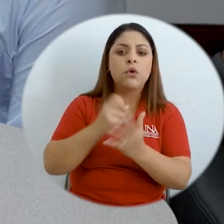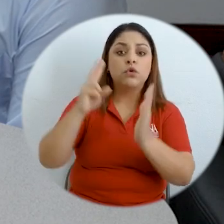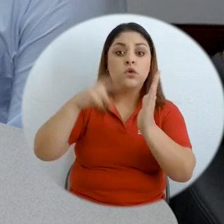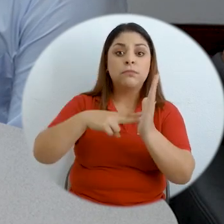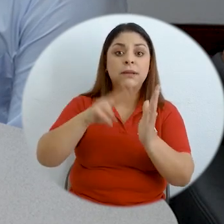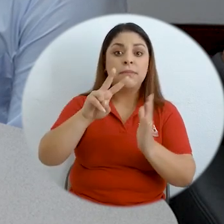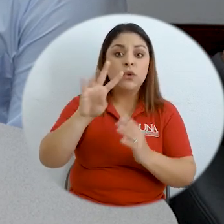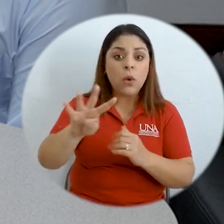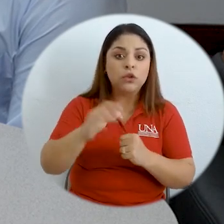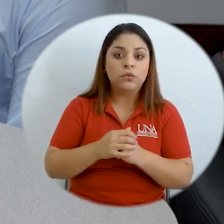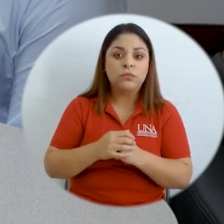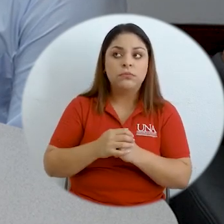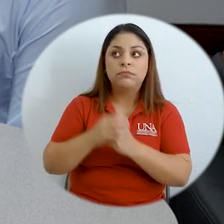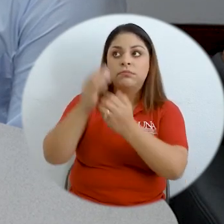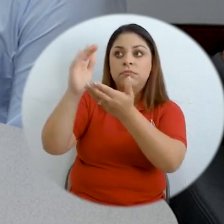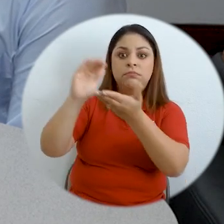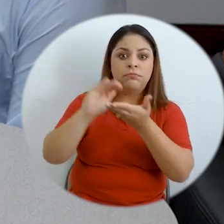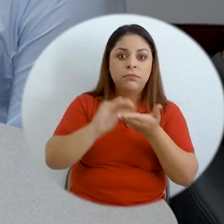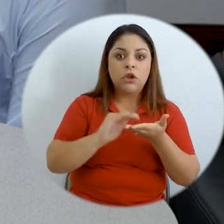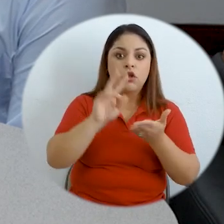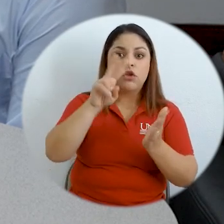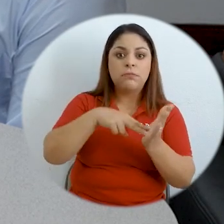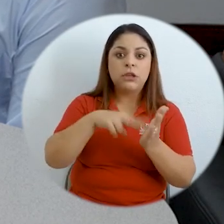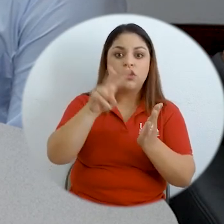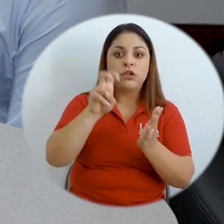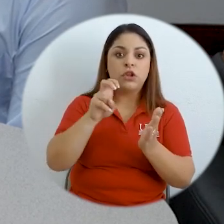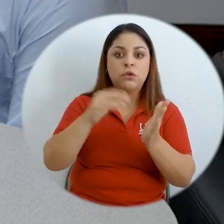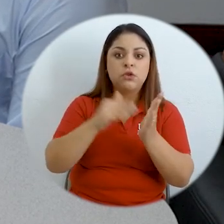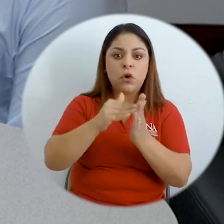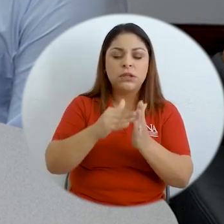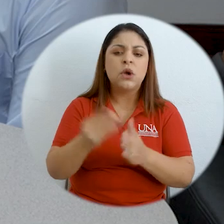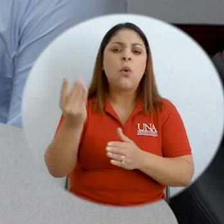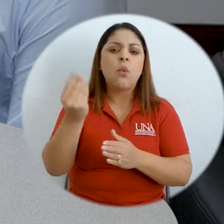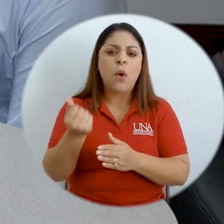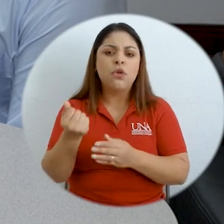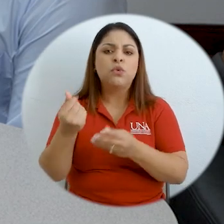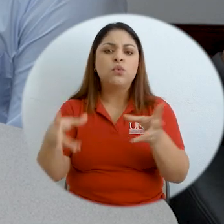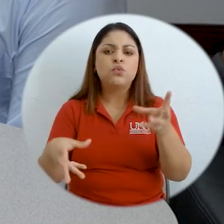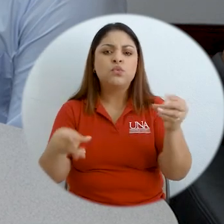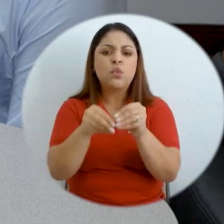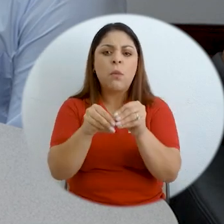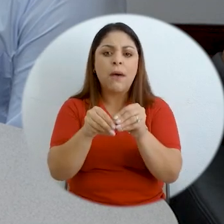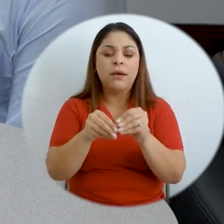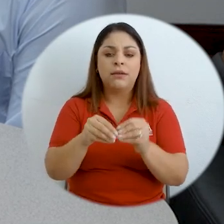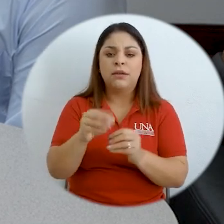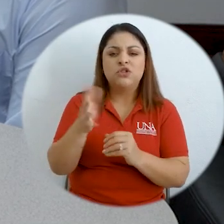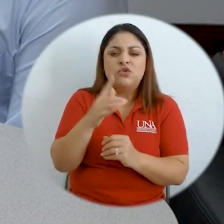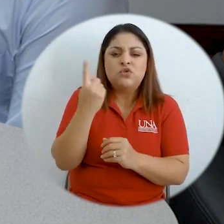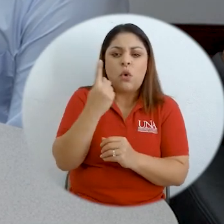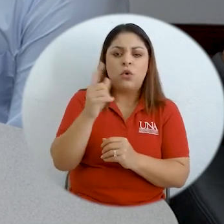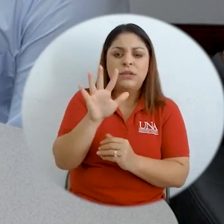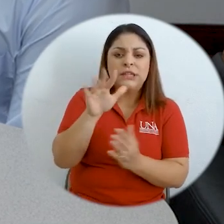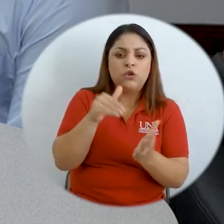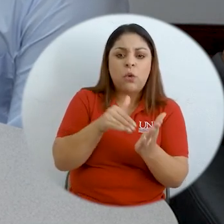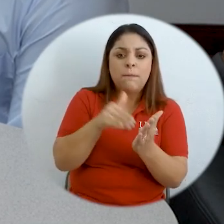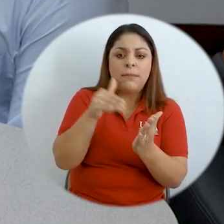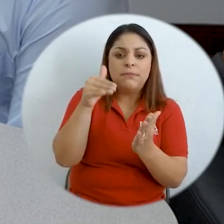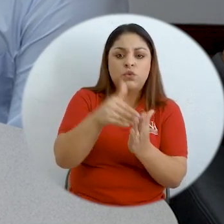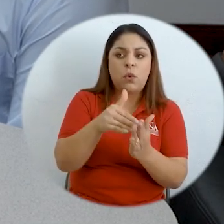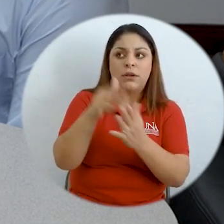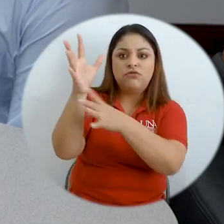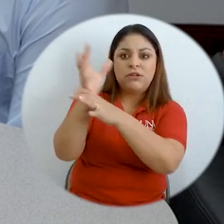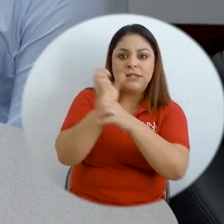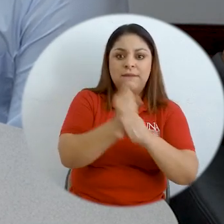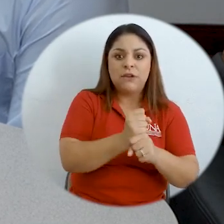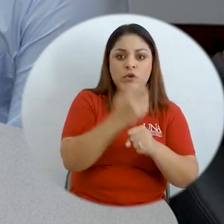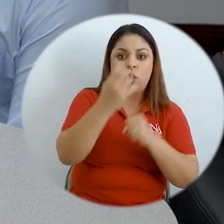en el 2024? 2,200 millones. ¿Cuánto suma esto? Cerca de 5,000 millones es lo que hemos